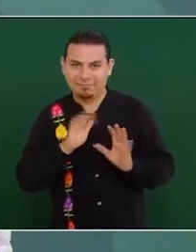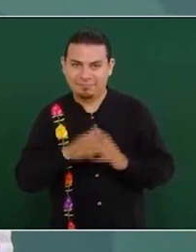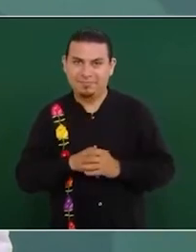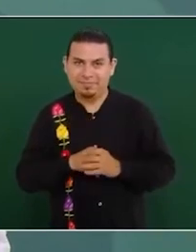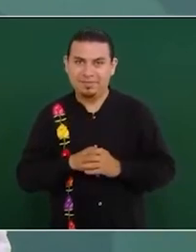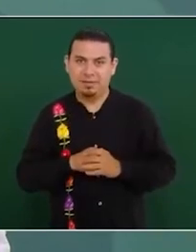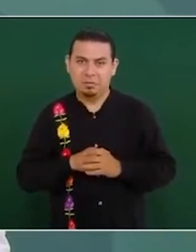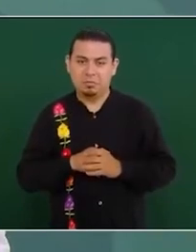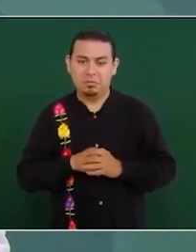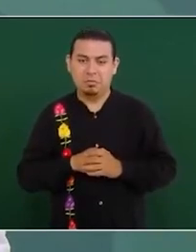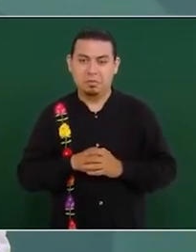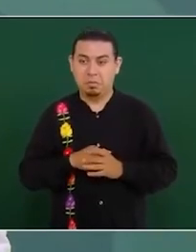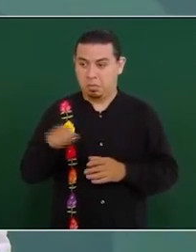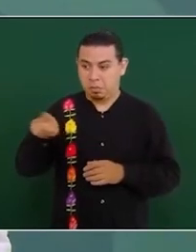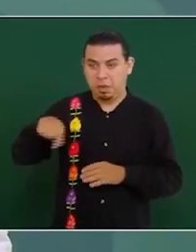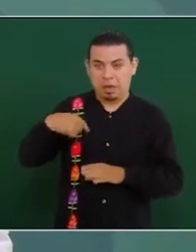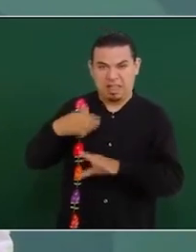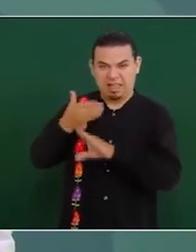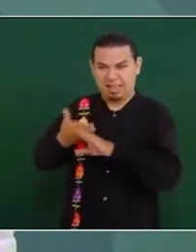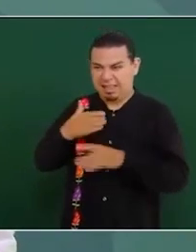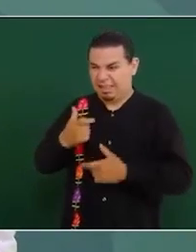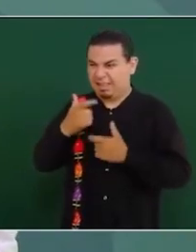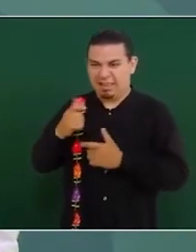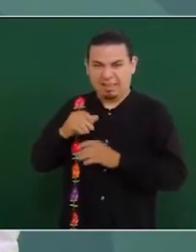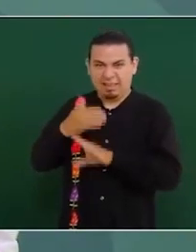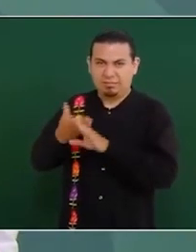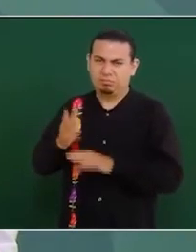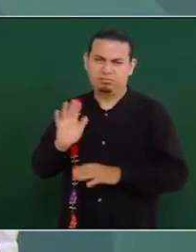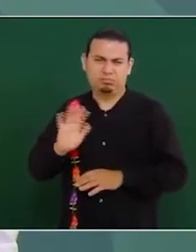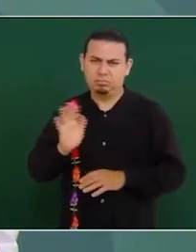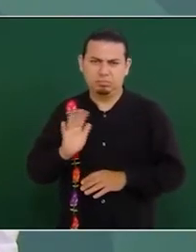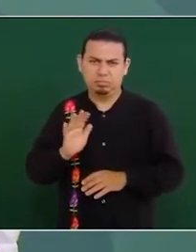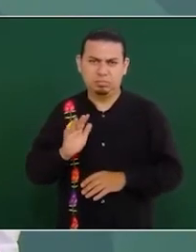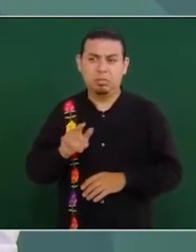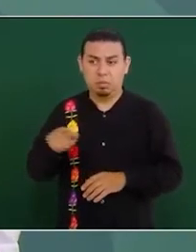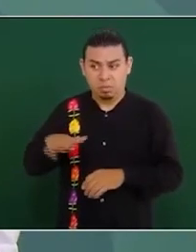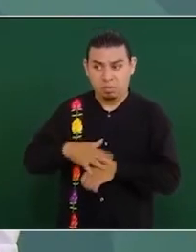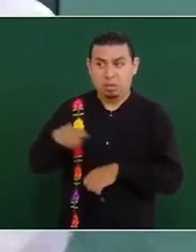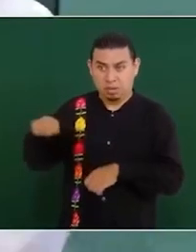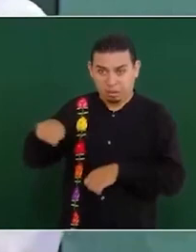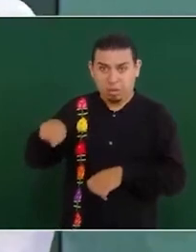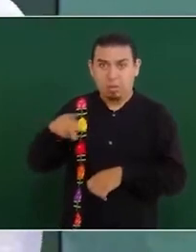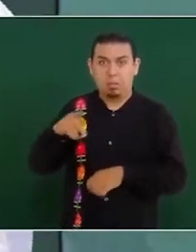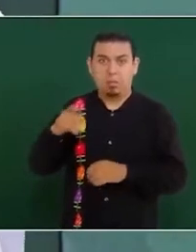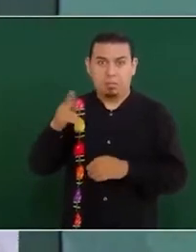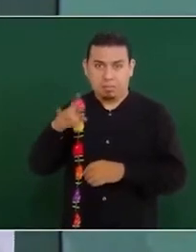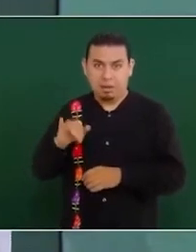no por ellos, luego porque hay muchos militantes de esos partidos